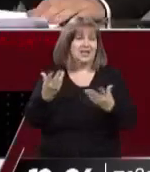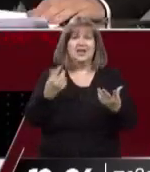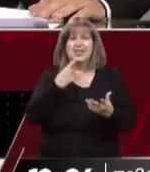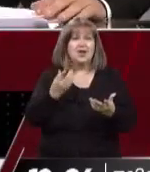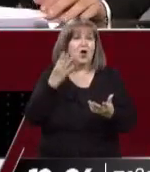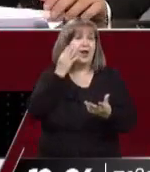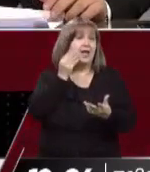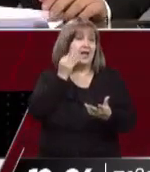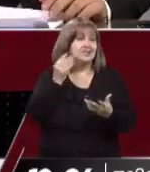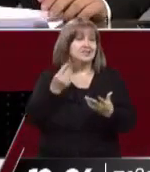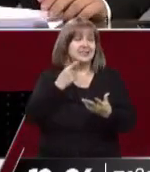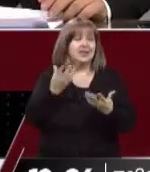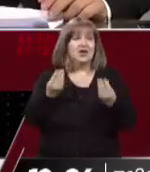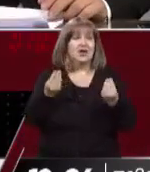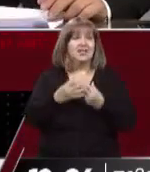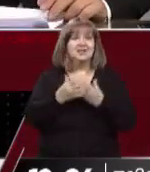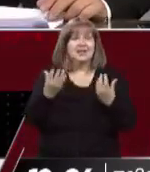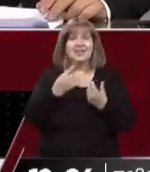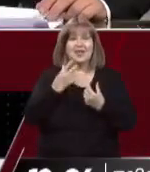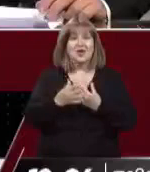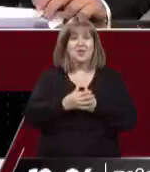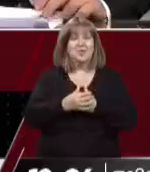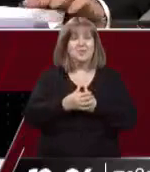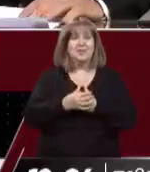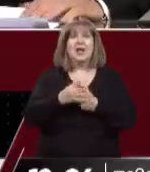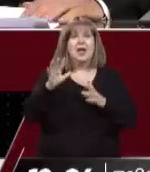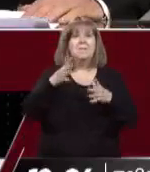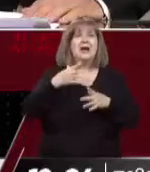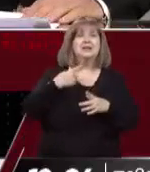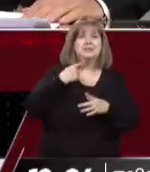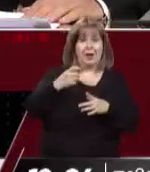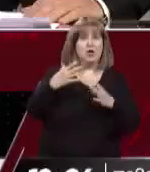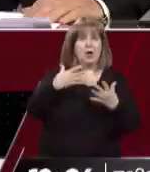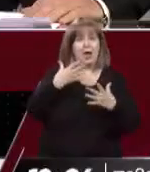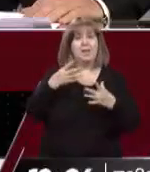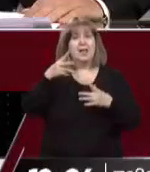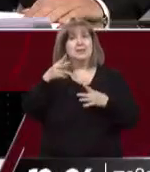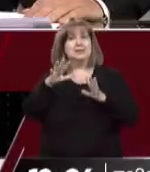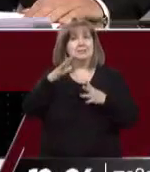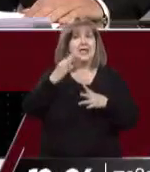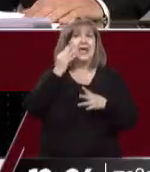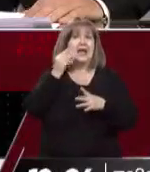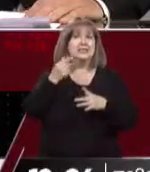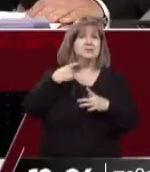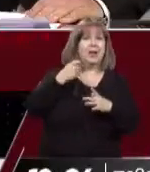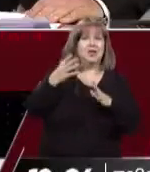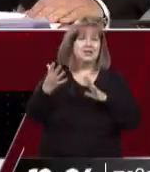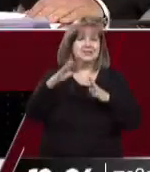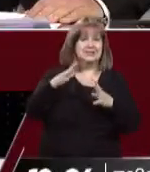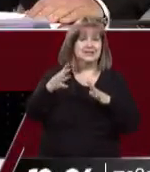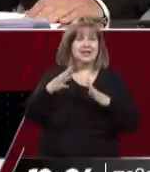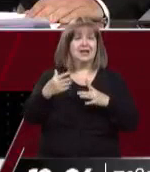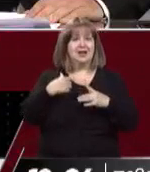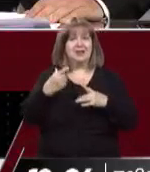qué te dijo en inglés, hello, te dijo hi, sí, no te hola. Habla mitad español, mitad inglés, sí. Un Spanglish. Sí. Porque hablábamos, nosotros